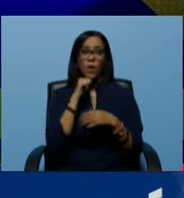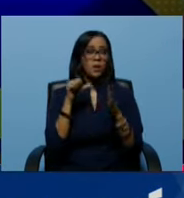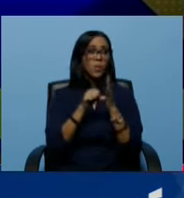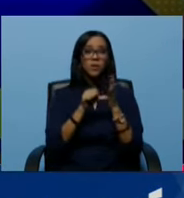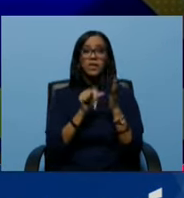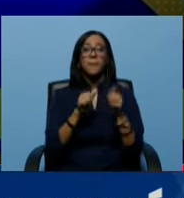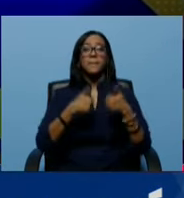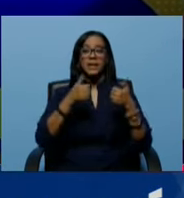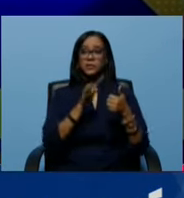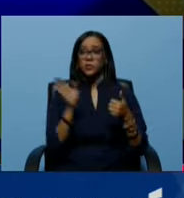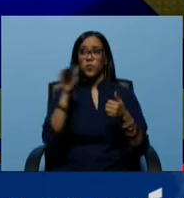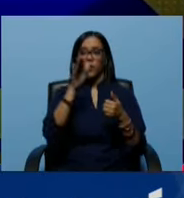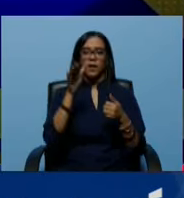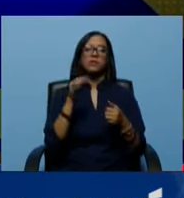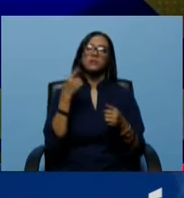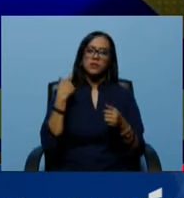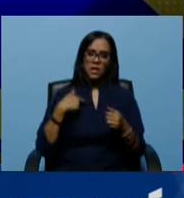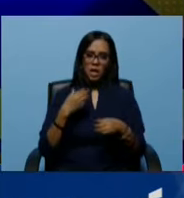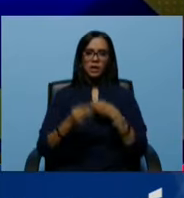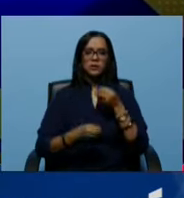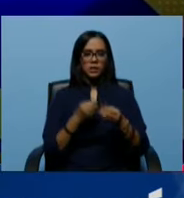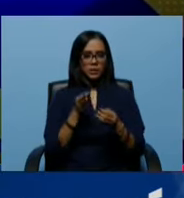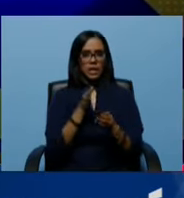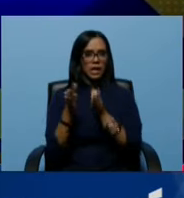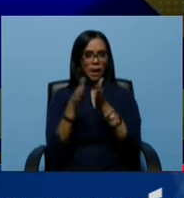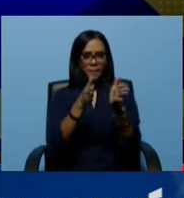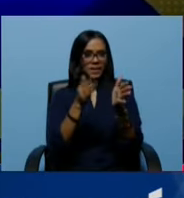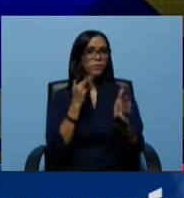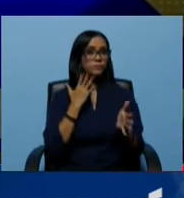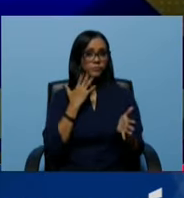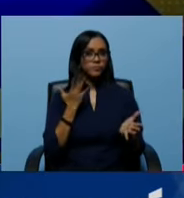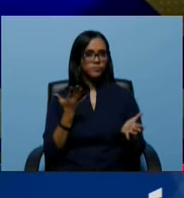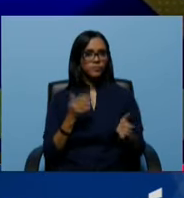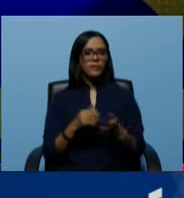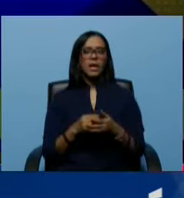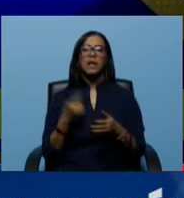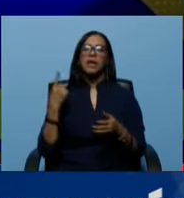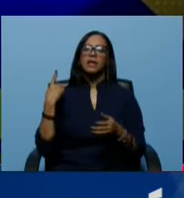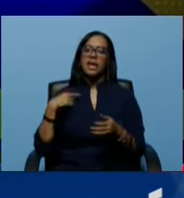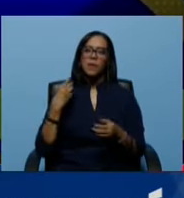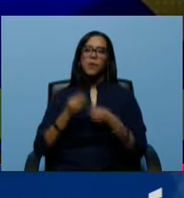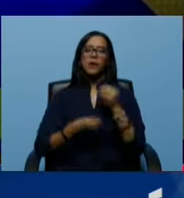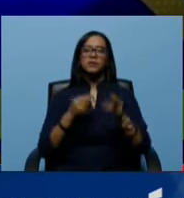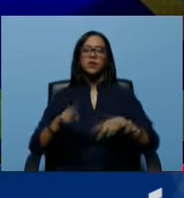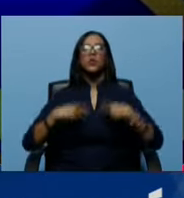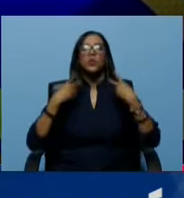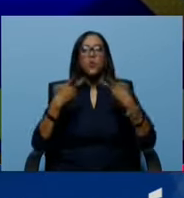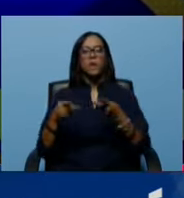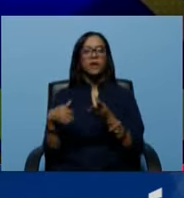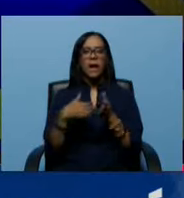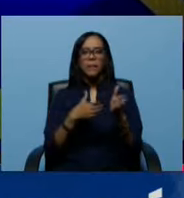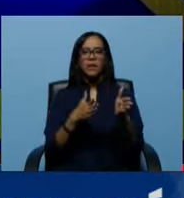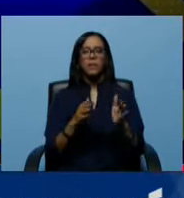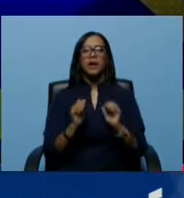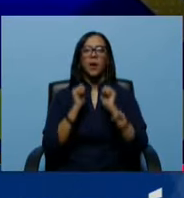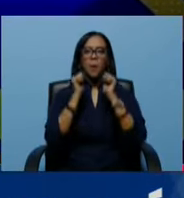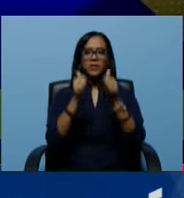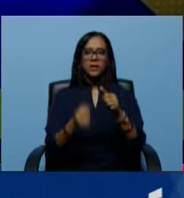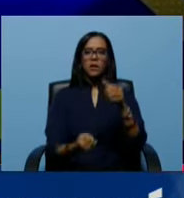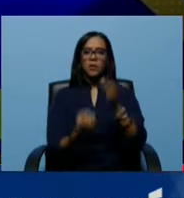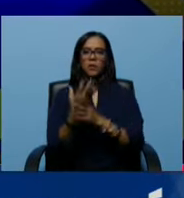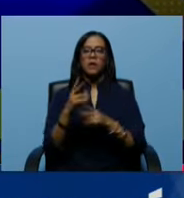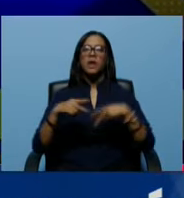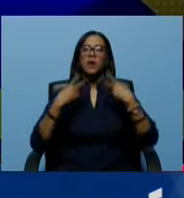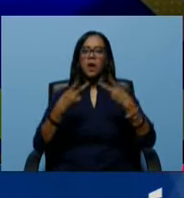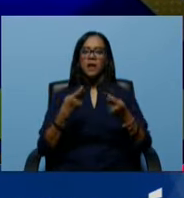subir. Tiene que hacer el camino. Teníamos que hacer un nuevo camino para que comenzara a florecer una nueva